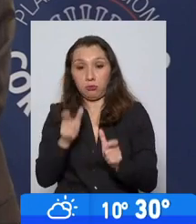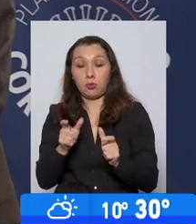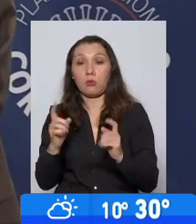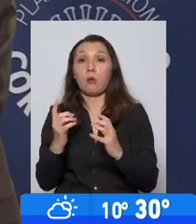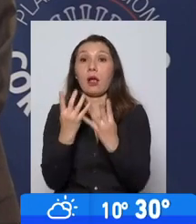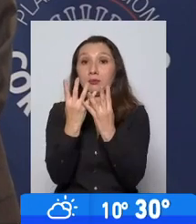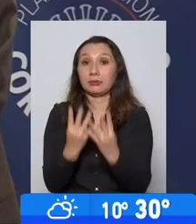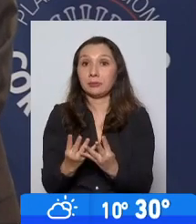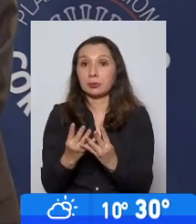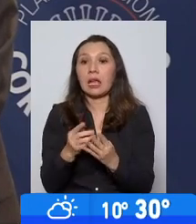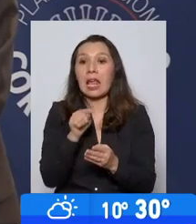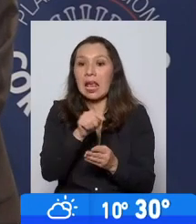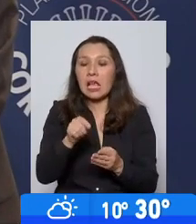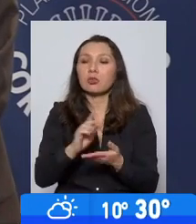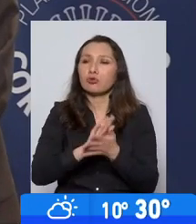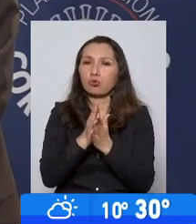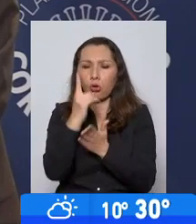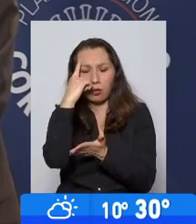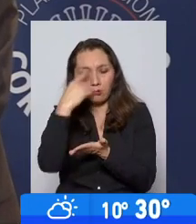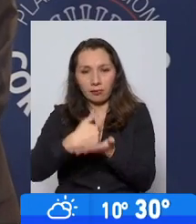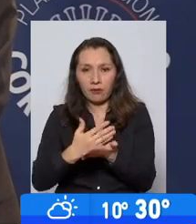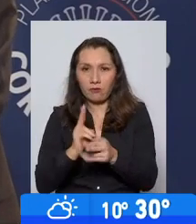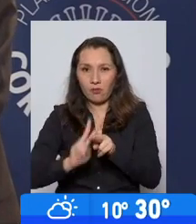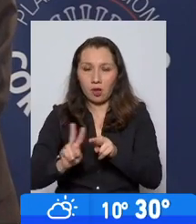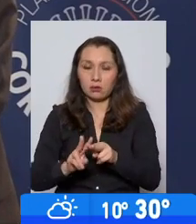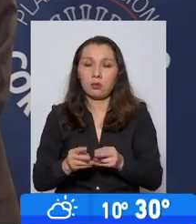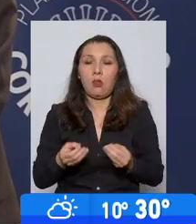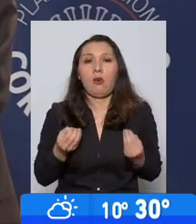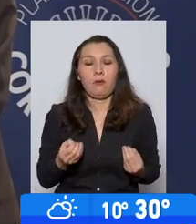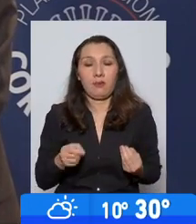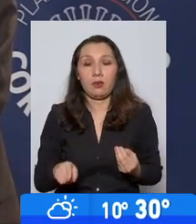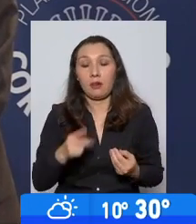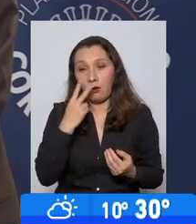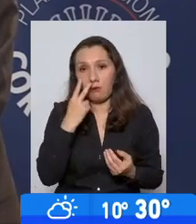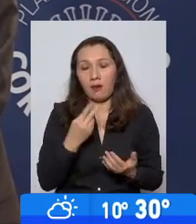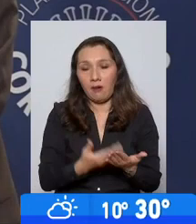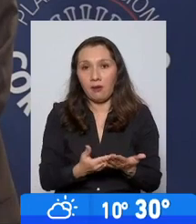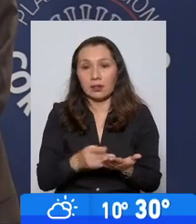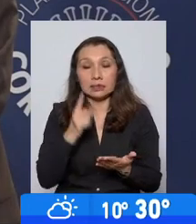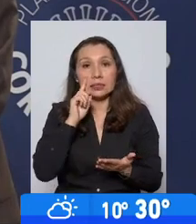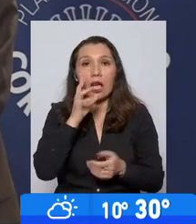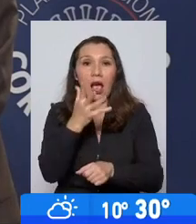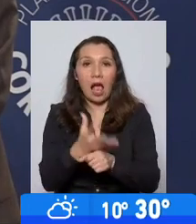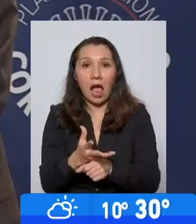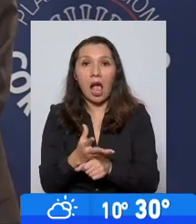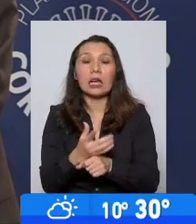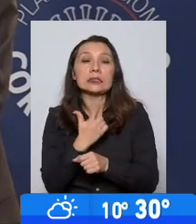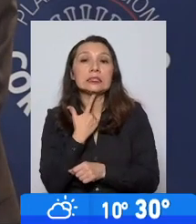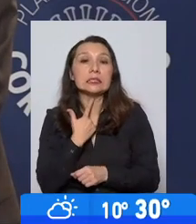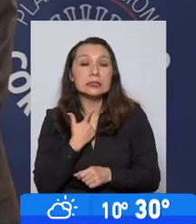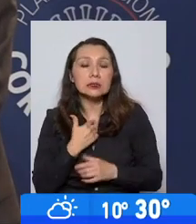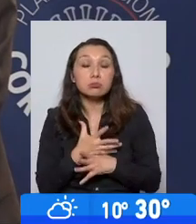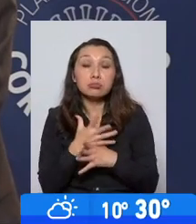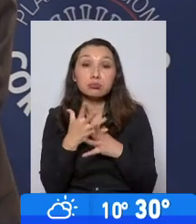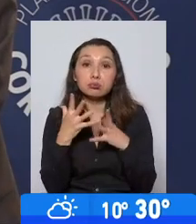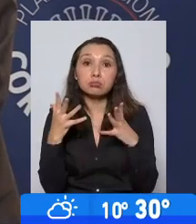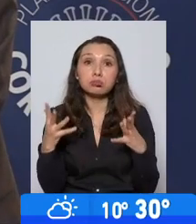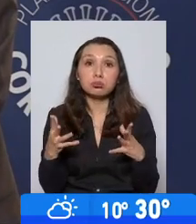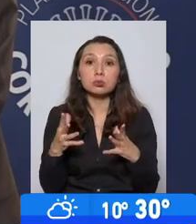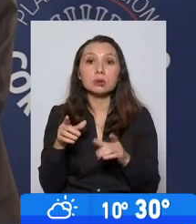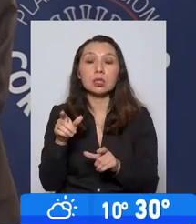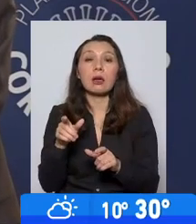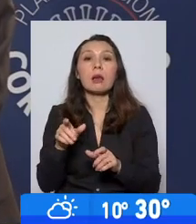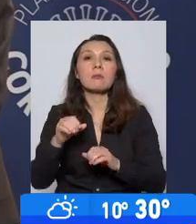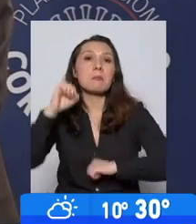adscritos a gendarmería. Esa es la estrategia que vamos a usar. Es evidente que va a haber un interés enorme de